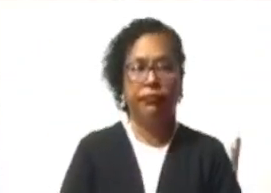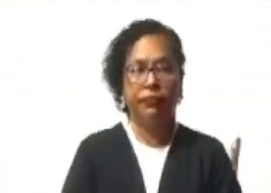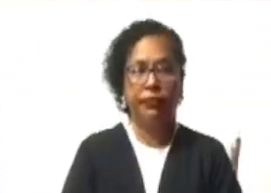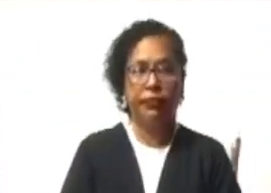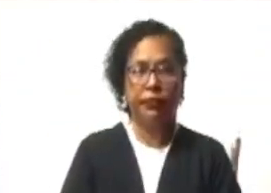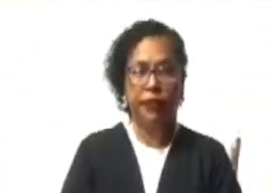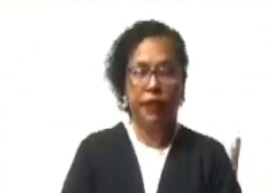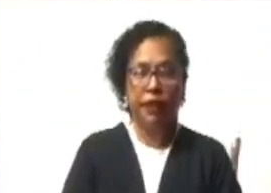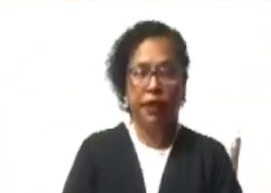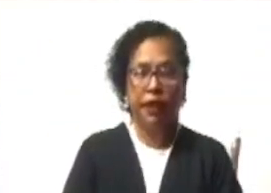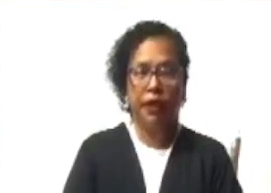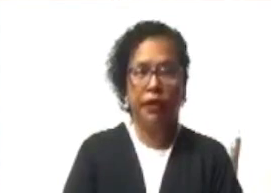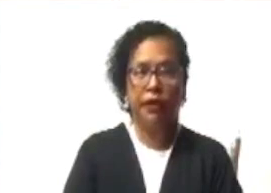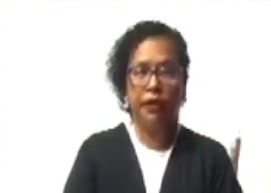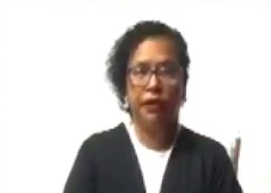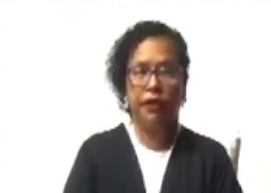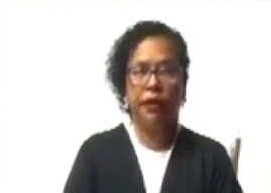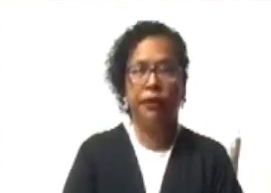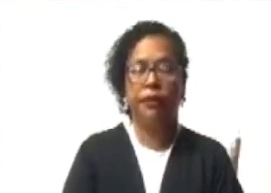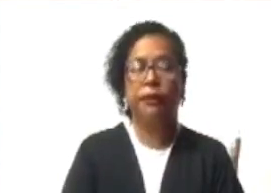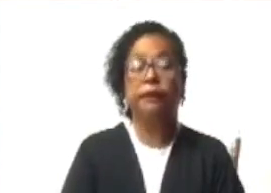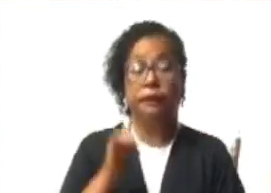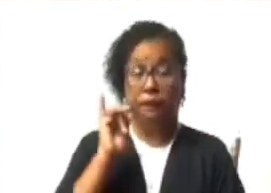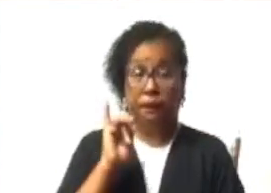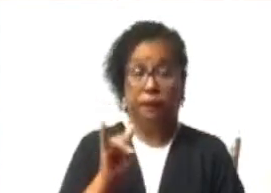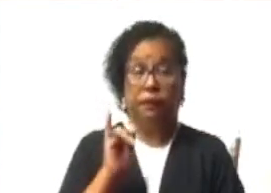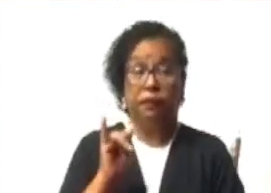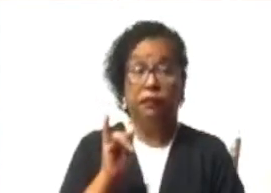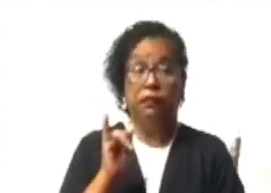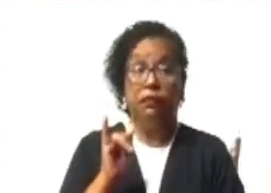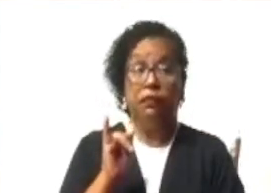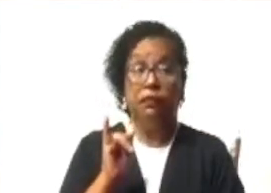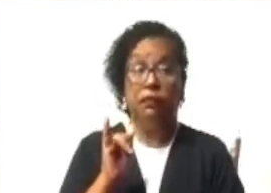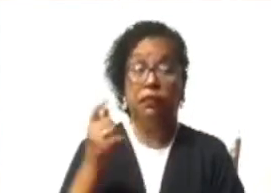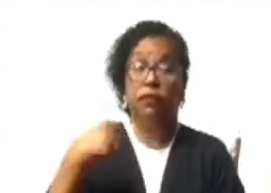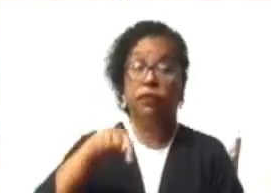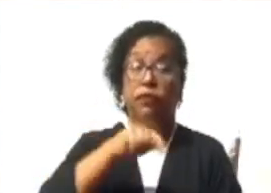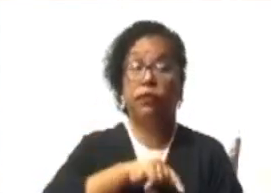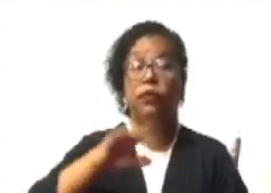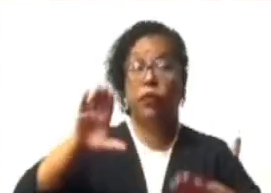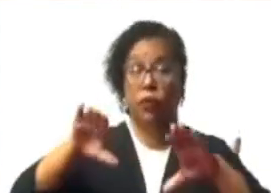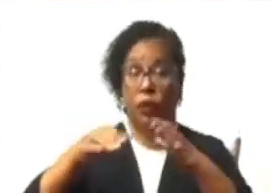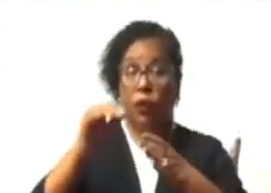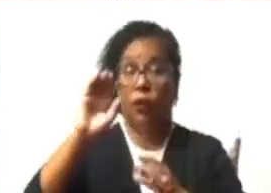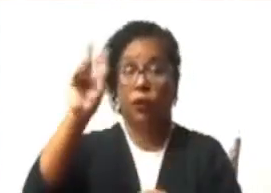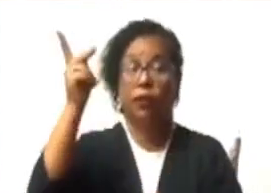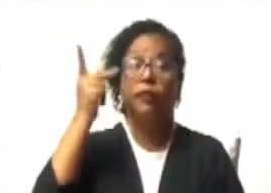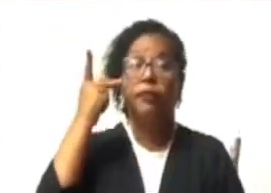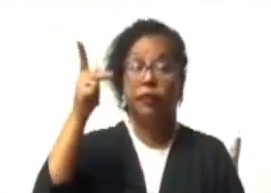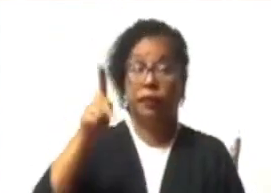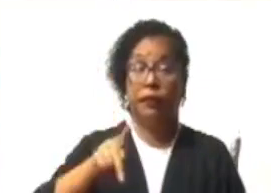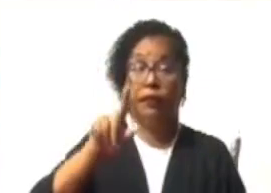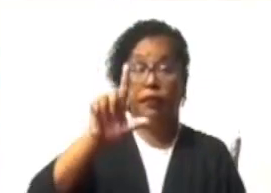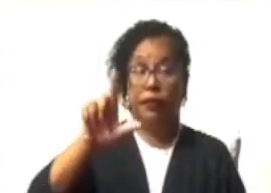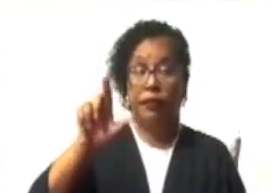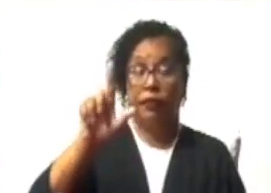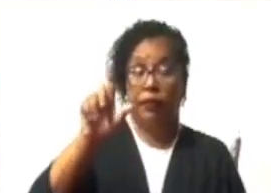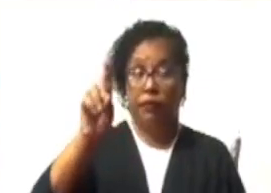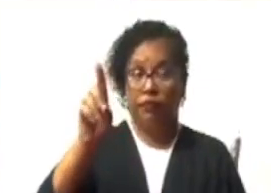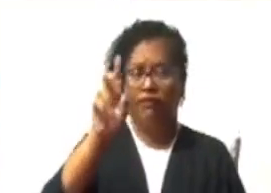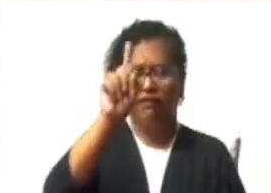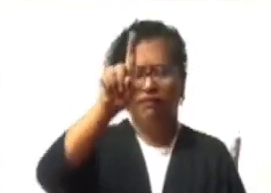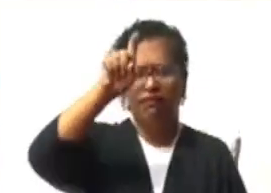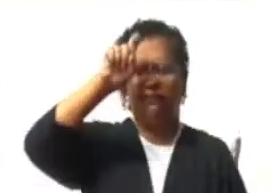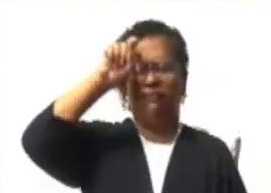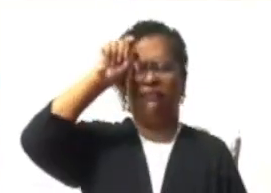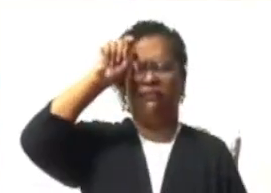nosotros como bloque de diputados del PLD nos preguntamos lo siguiente: